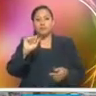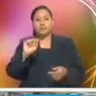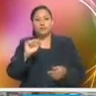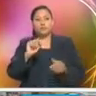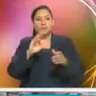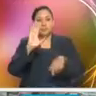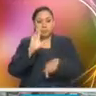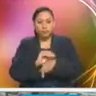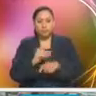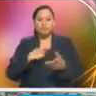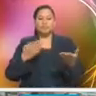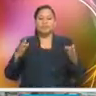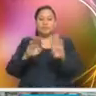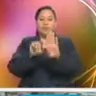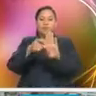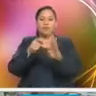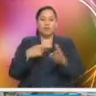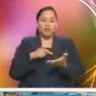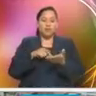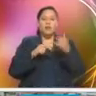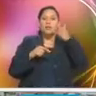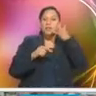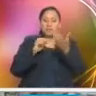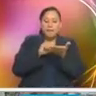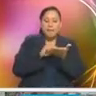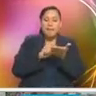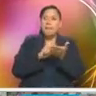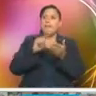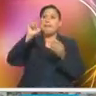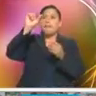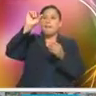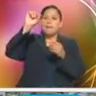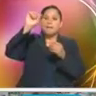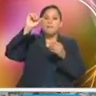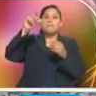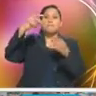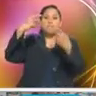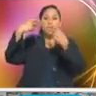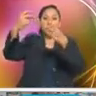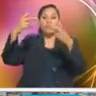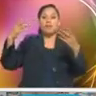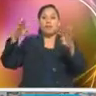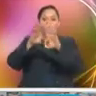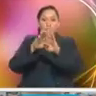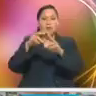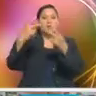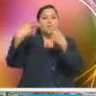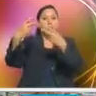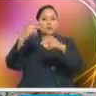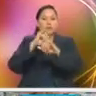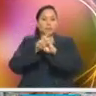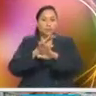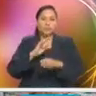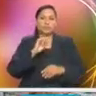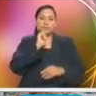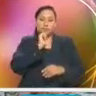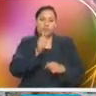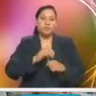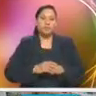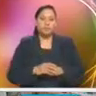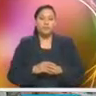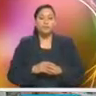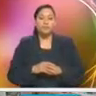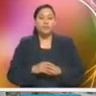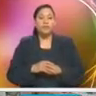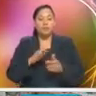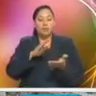además permiten bloquearlo a distancia y de este modo evitar que sean extraídos más datos de todas aquellas aplicaciones que bajamos.